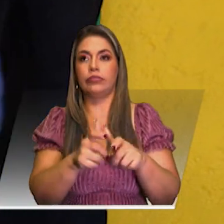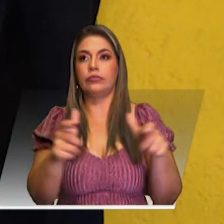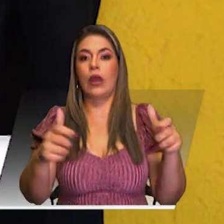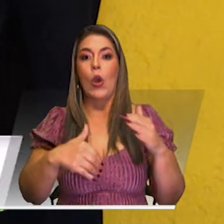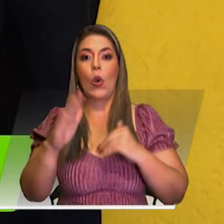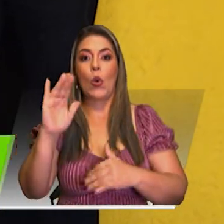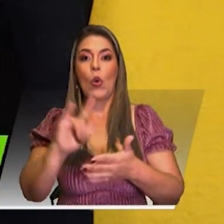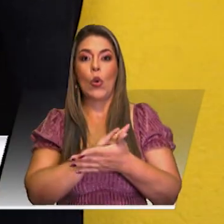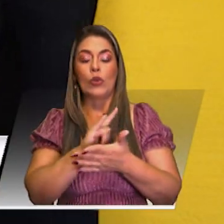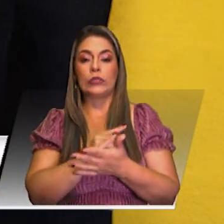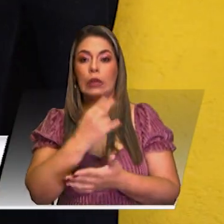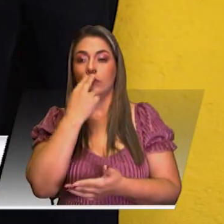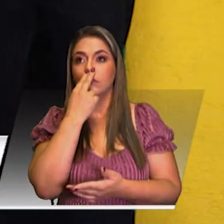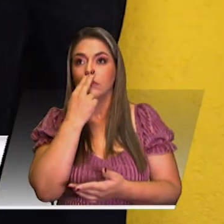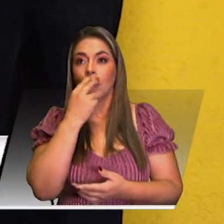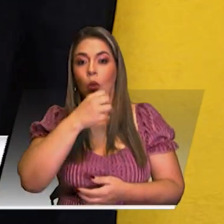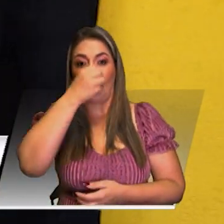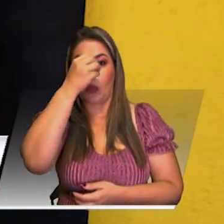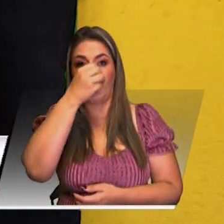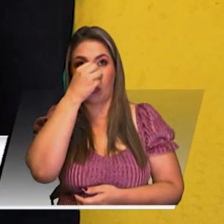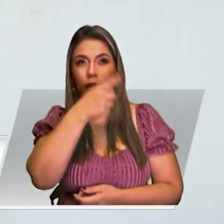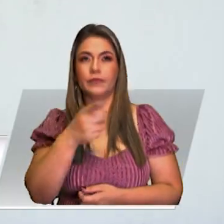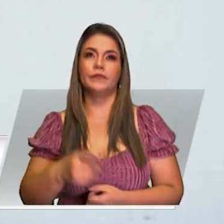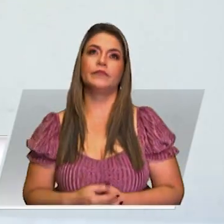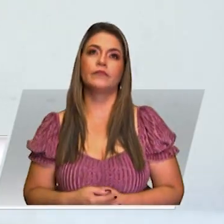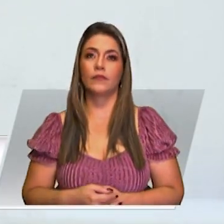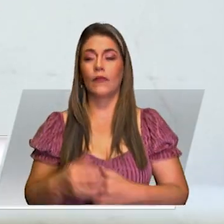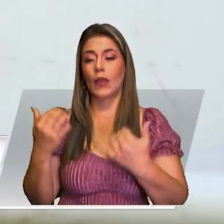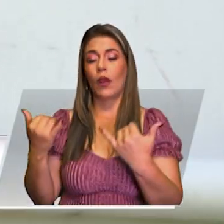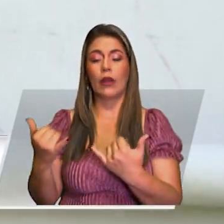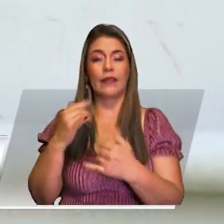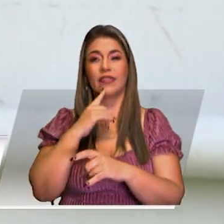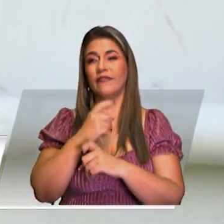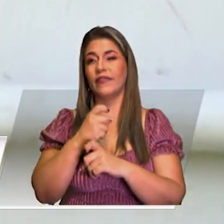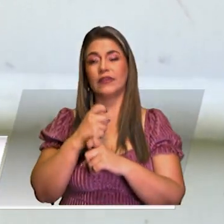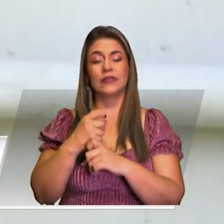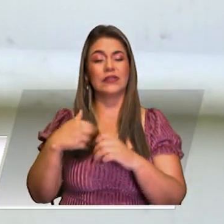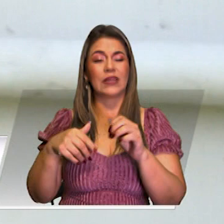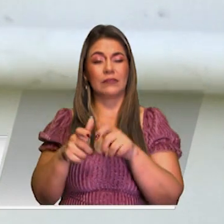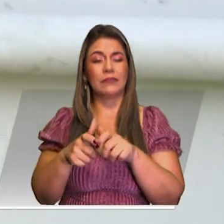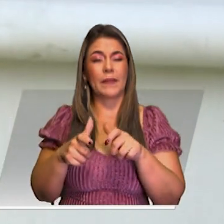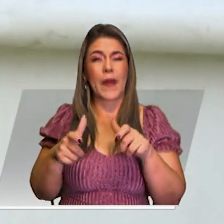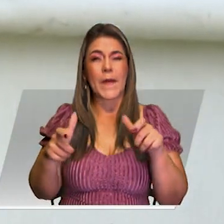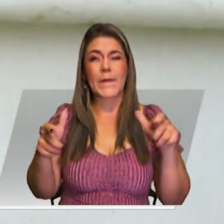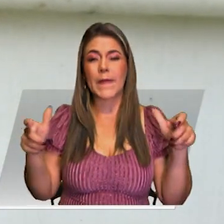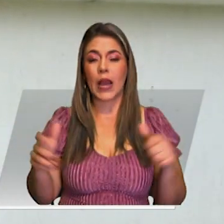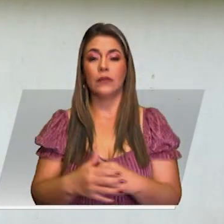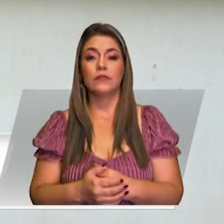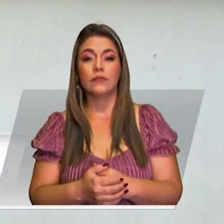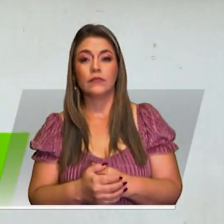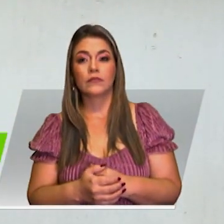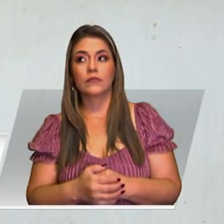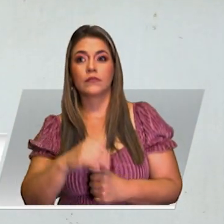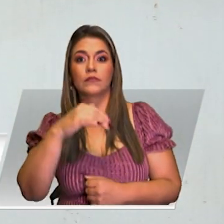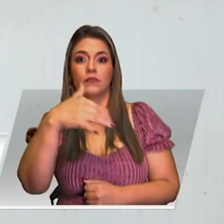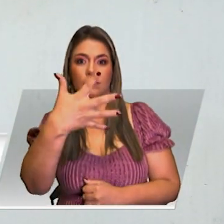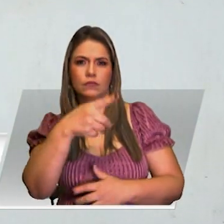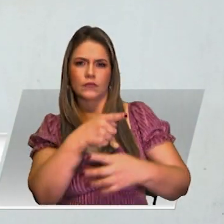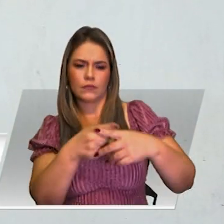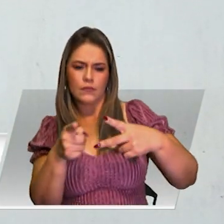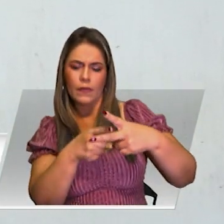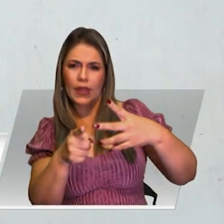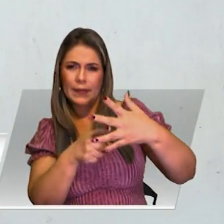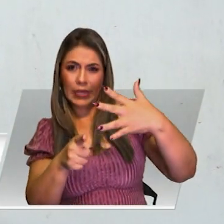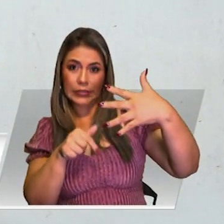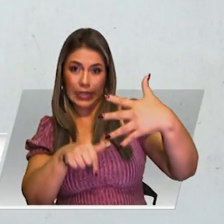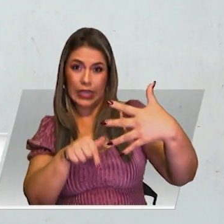La crisis, según los comercializadores, se desencadenó por la demanda de este medicamento desbordada durante las últimas 5 semanas, especialmente en el departamento